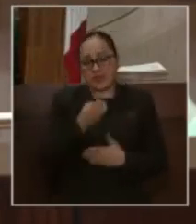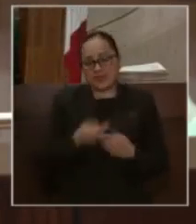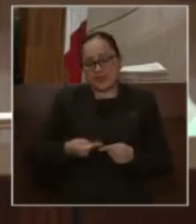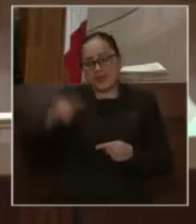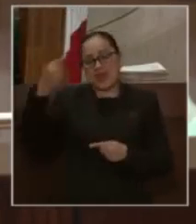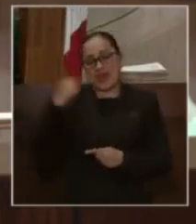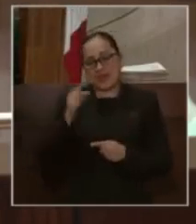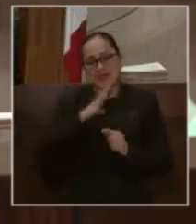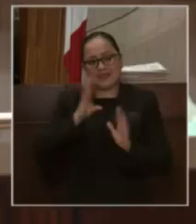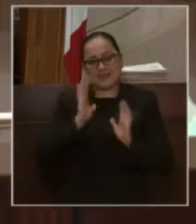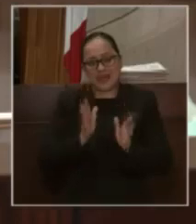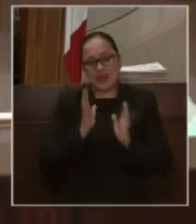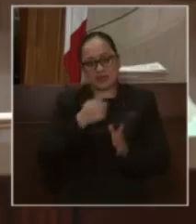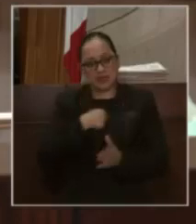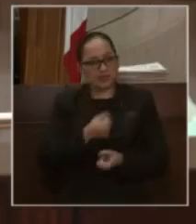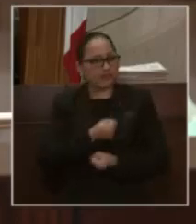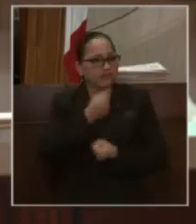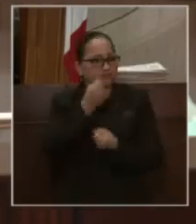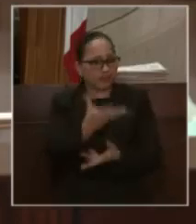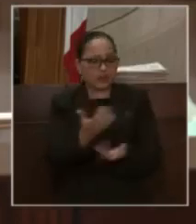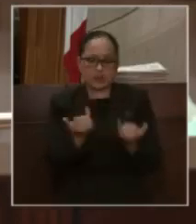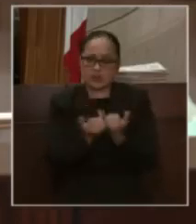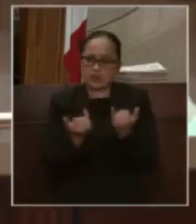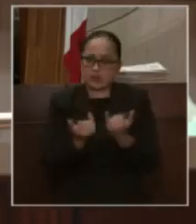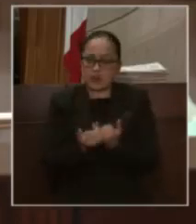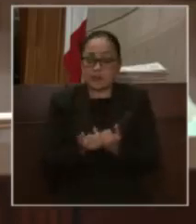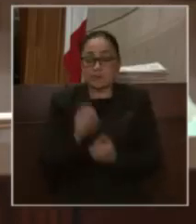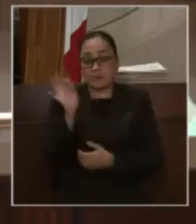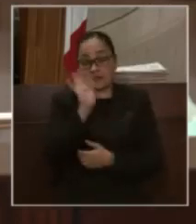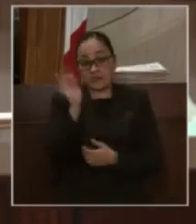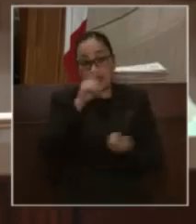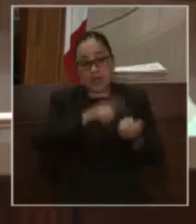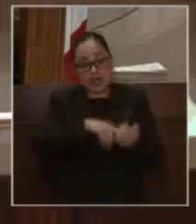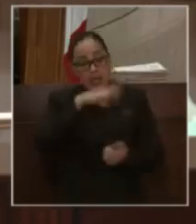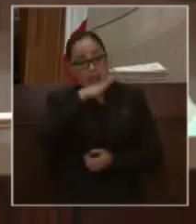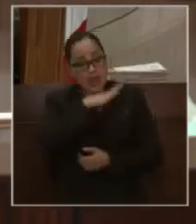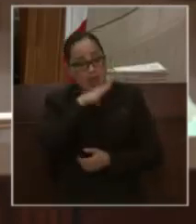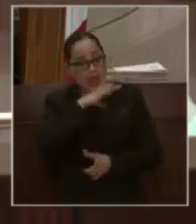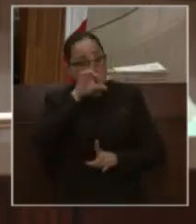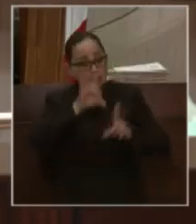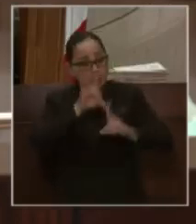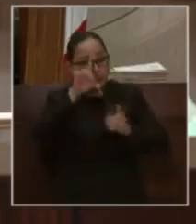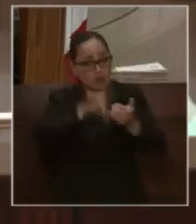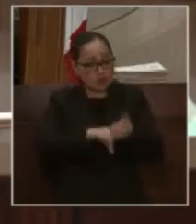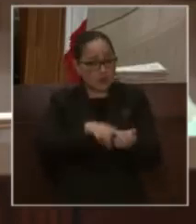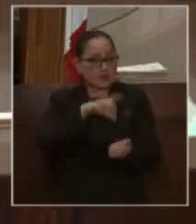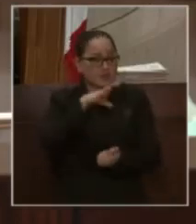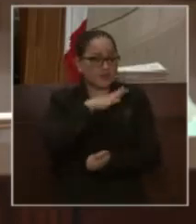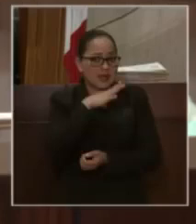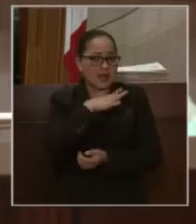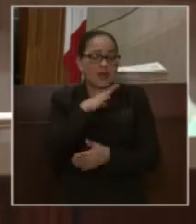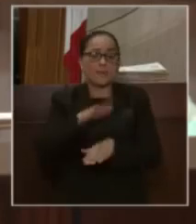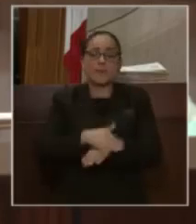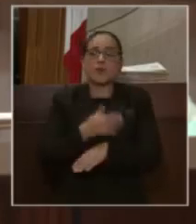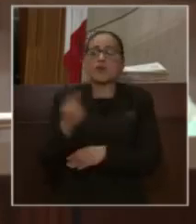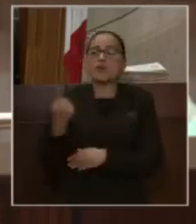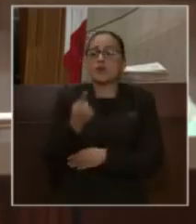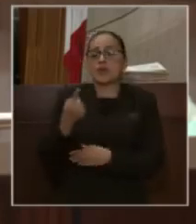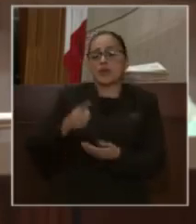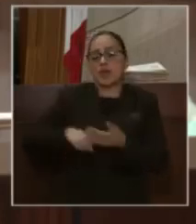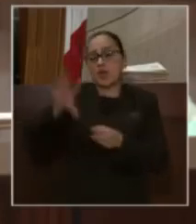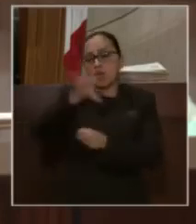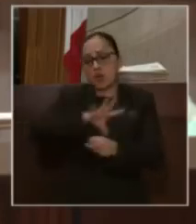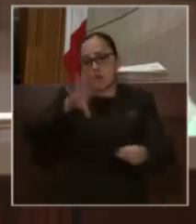dicho también en otros procedimientos, me parece que cuando existe ese tipo de dudas en el juzgador en torno a que no están todos los